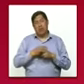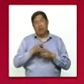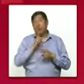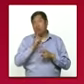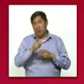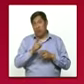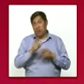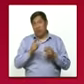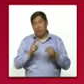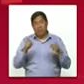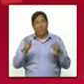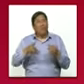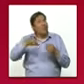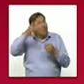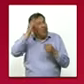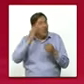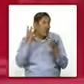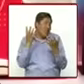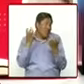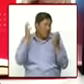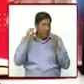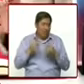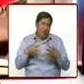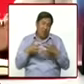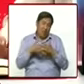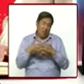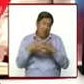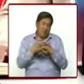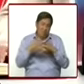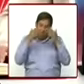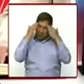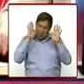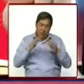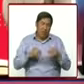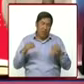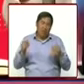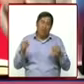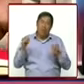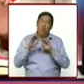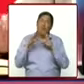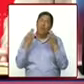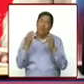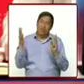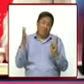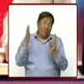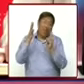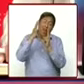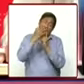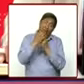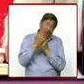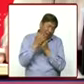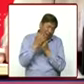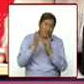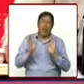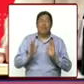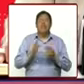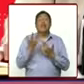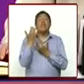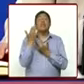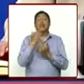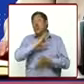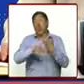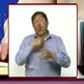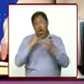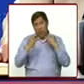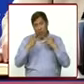poder, Dios mediante digo, porque esto de los bloqueos no sabemos qué va a pasar, se van a reencontrar ya con su familia. Carlos, vamos a estar pendientes de